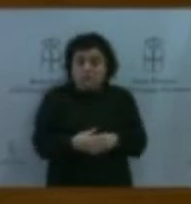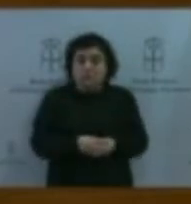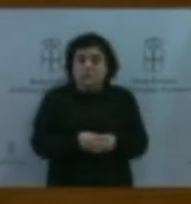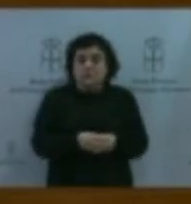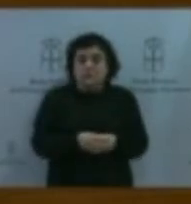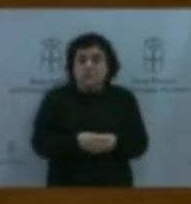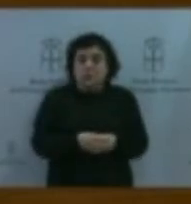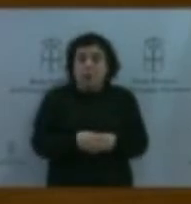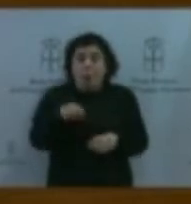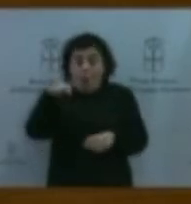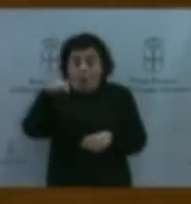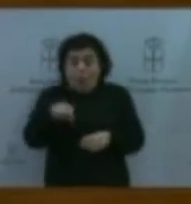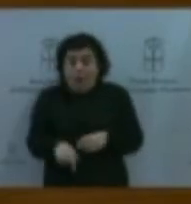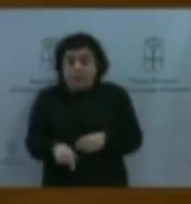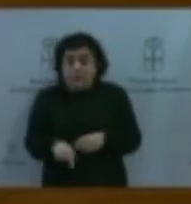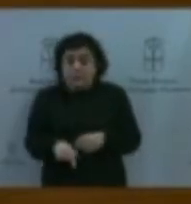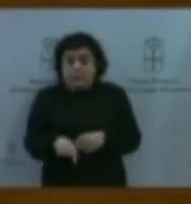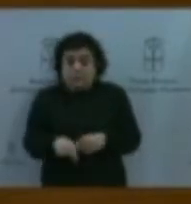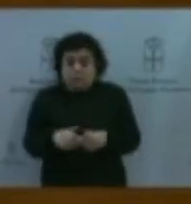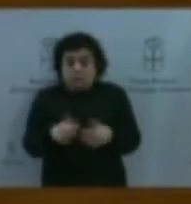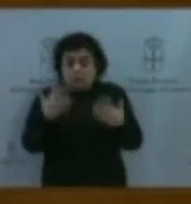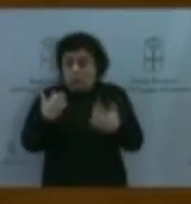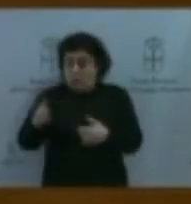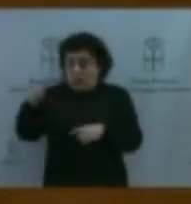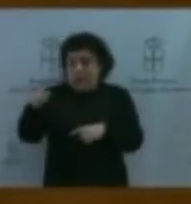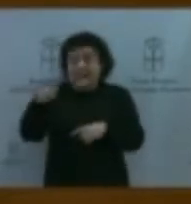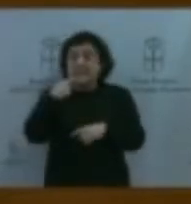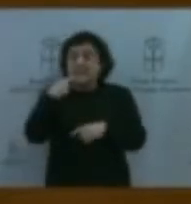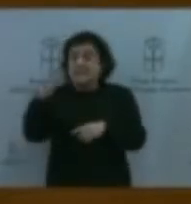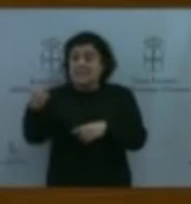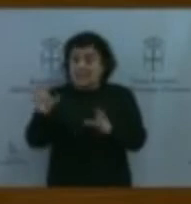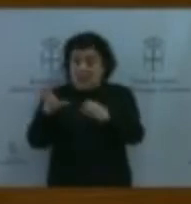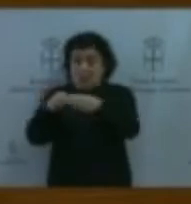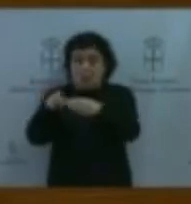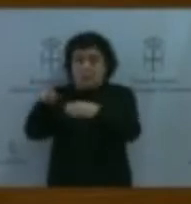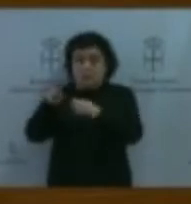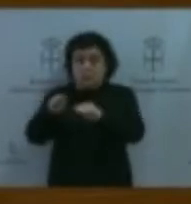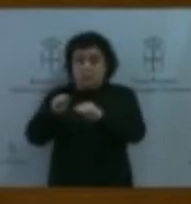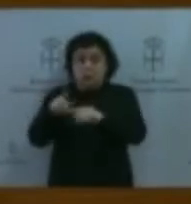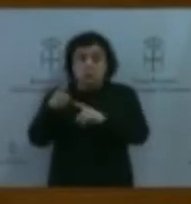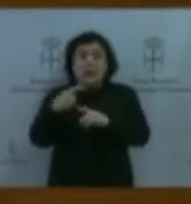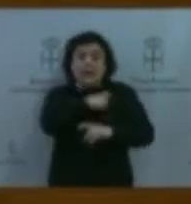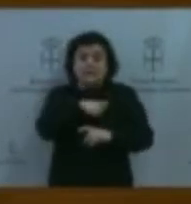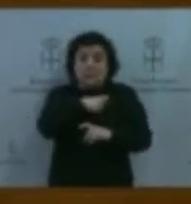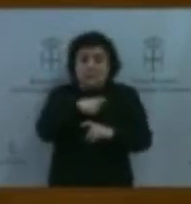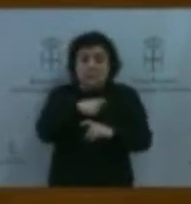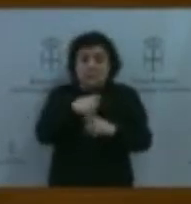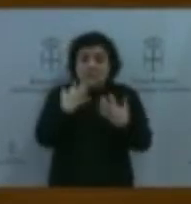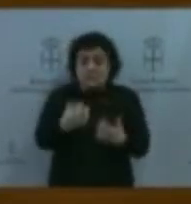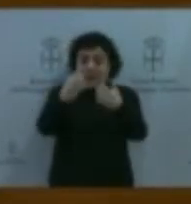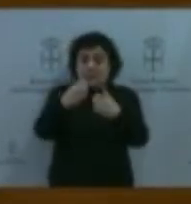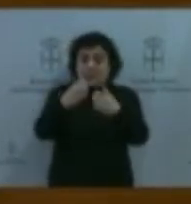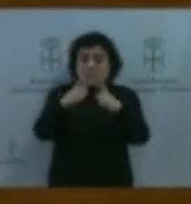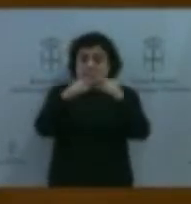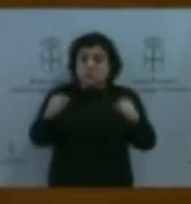bancada, lo que dicen en las comisiones del Parlamento asturiano es que, como la lista de espera en sanidad va a aumentar a costa de la